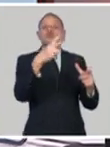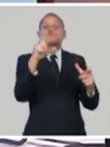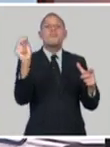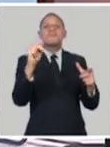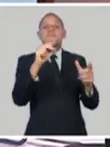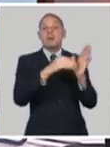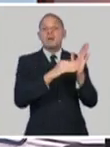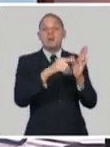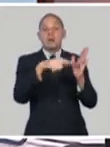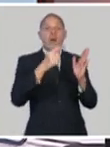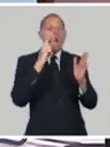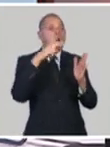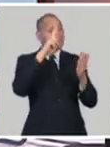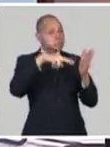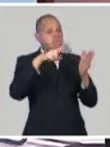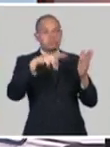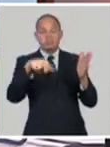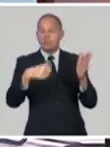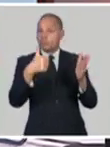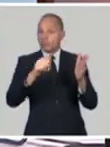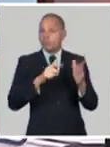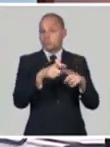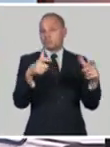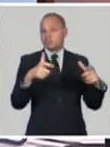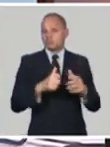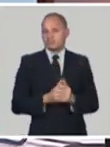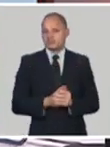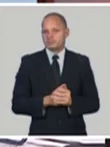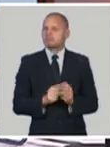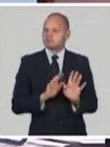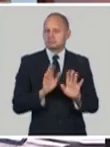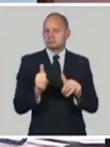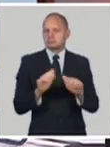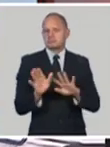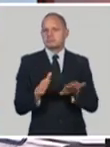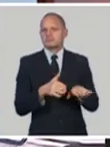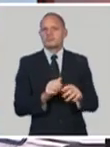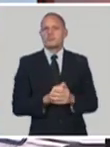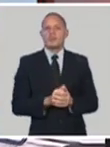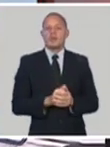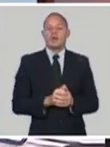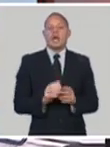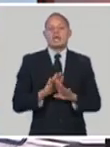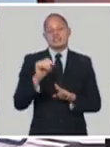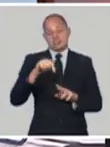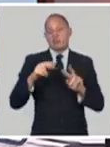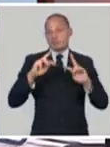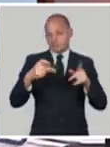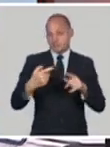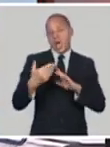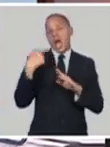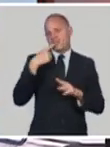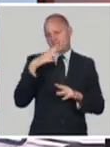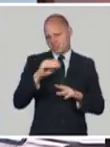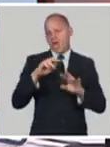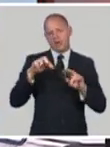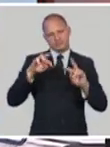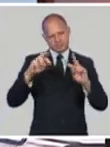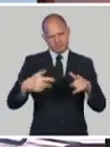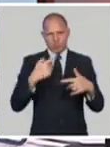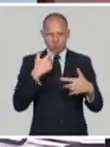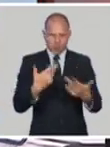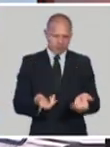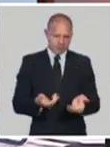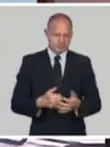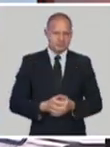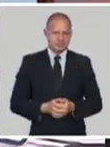que ya aquí hemos dicho en la mesa redonda, pero me parece que es importante volverlo a repetir para ir llegando a